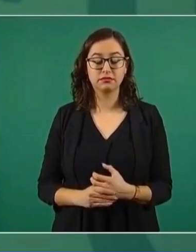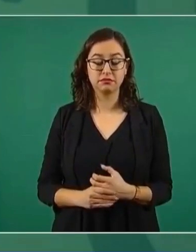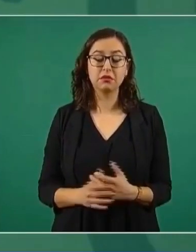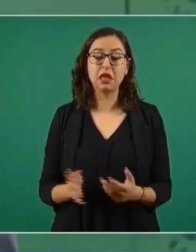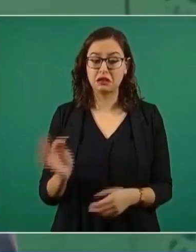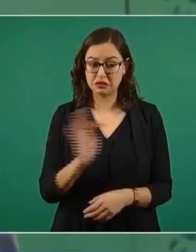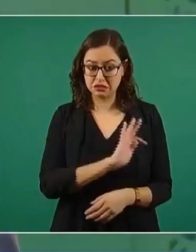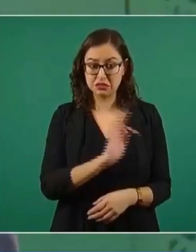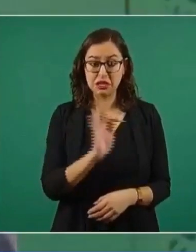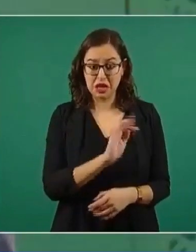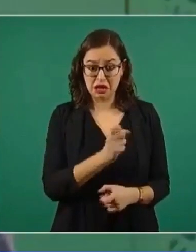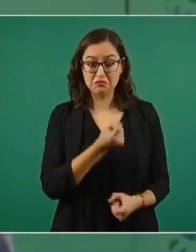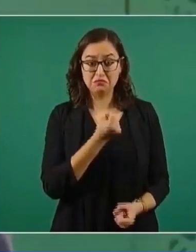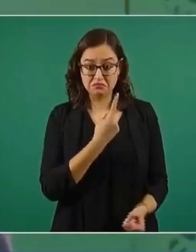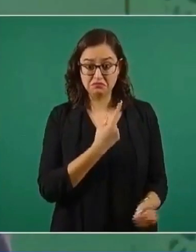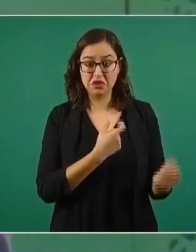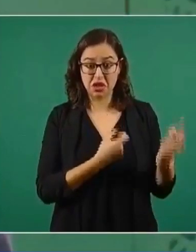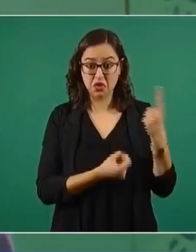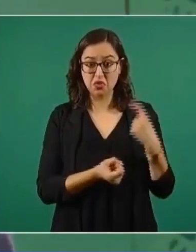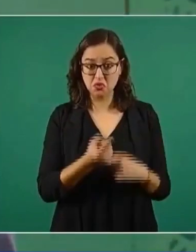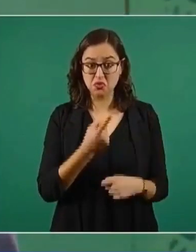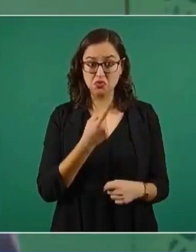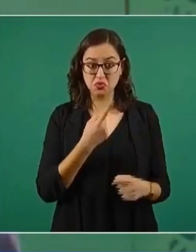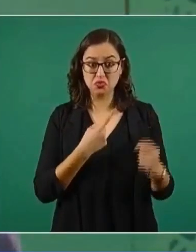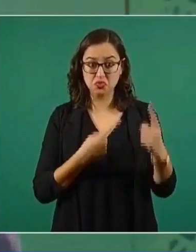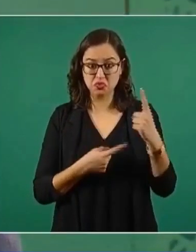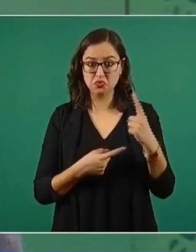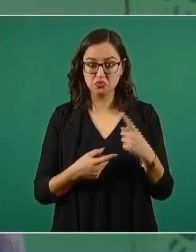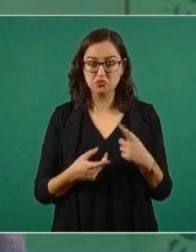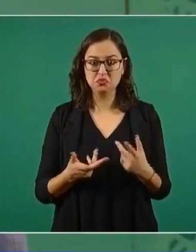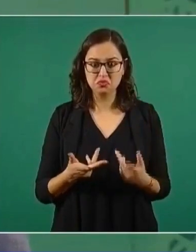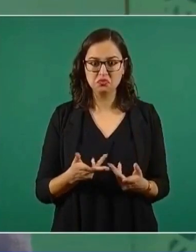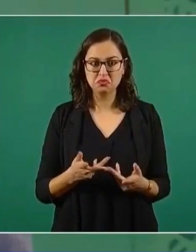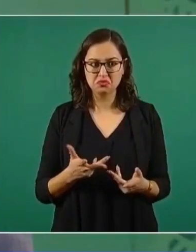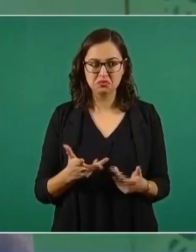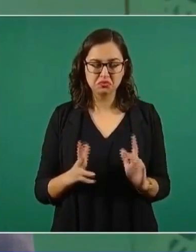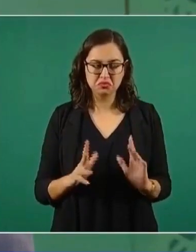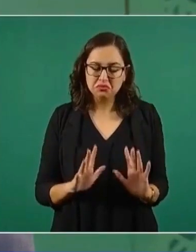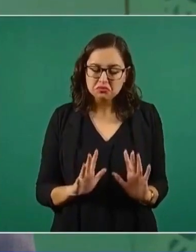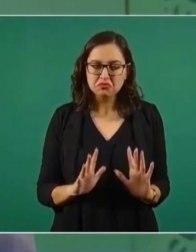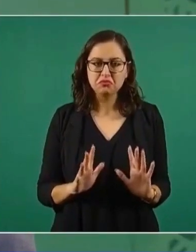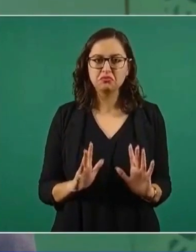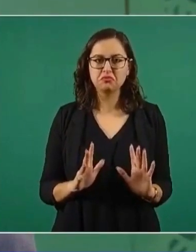excesos, pero es mejor que el silencio.